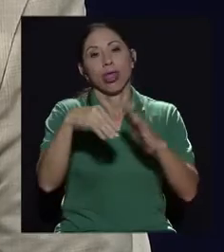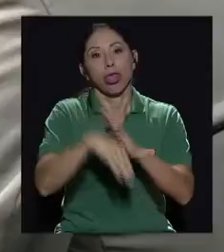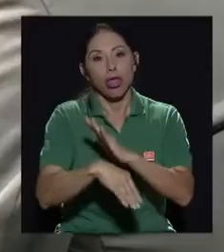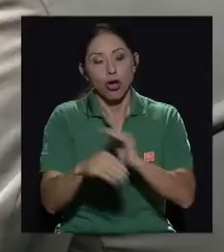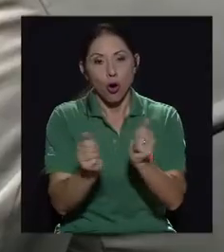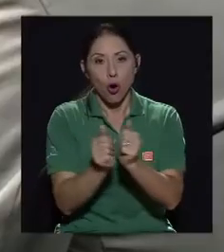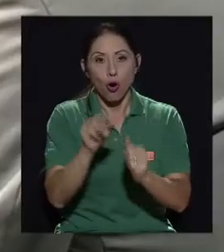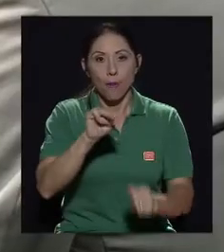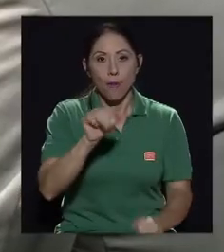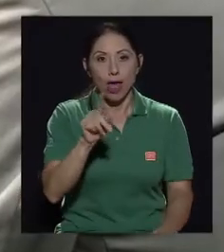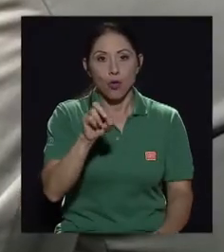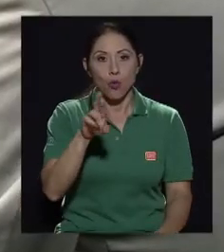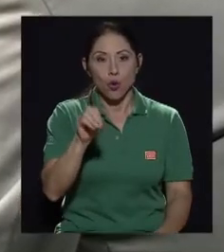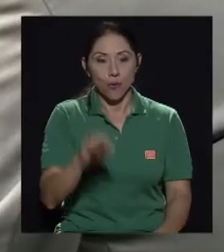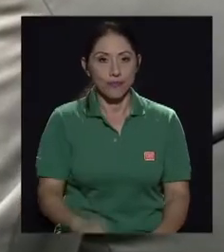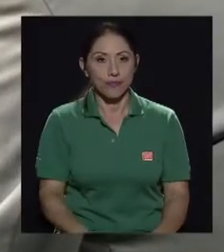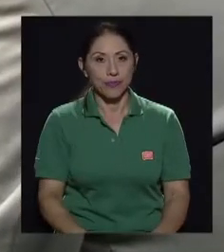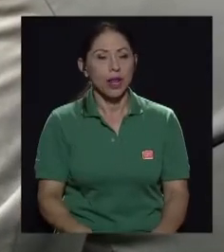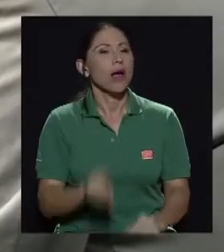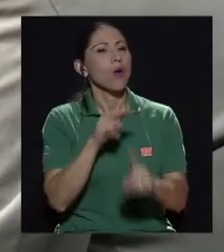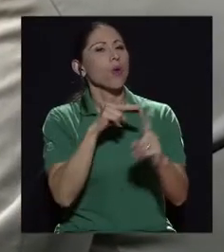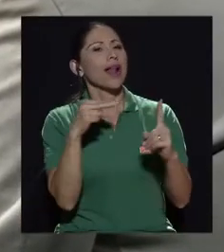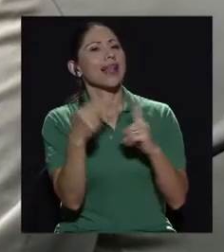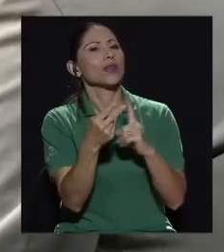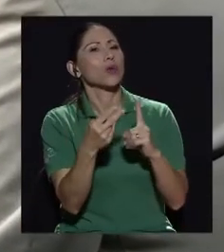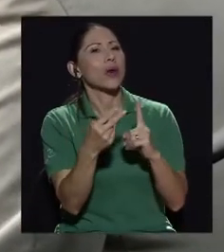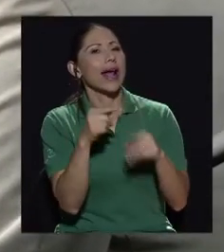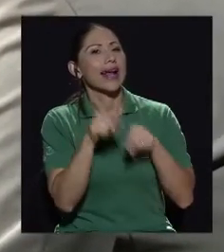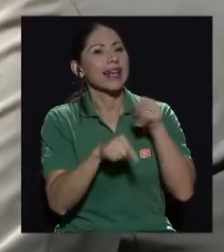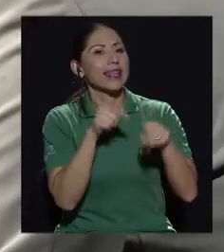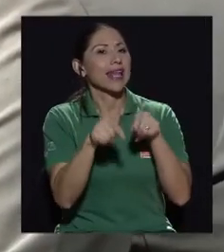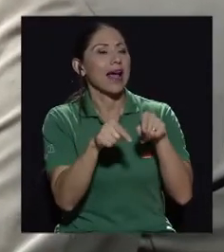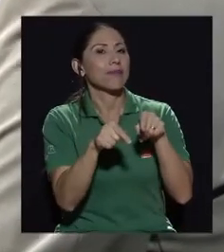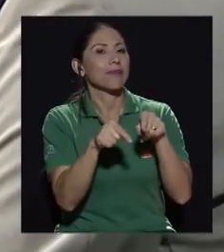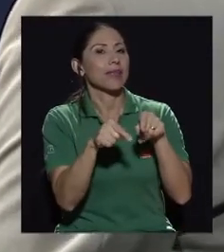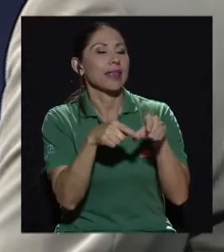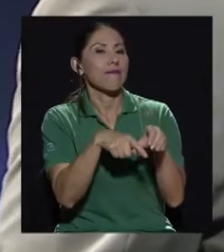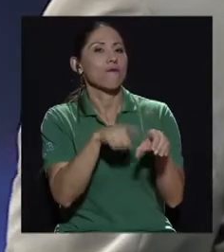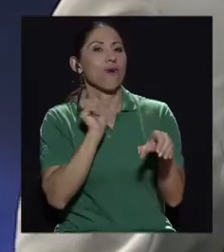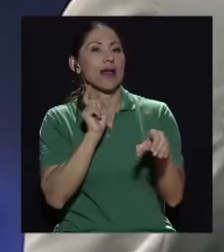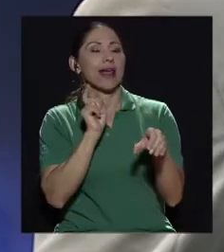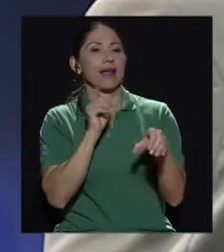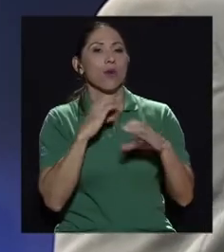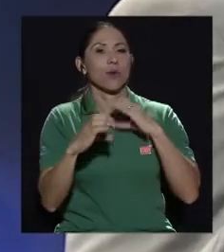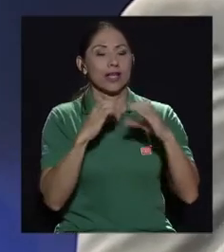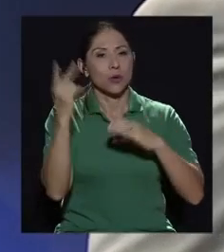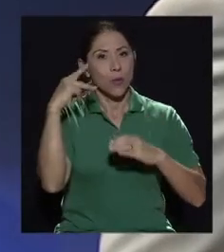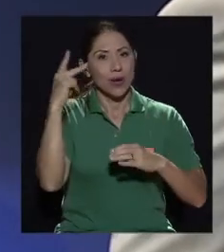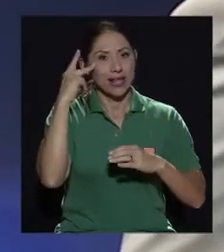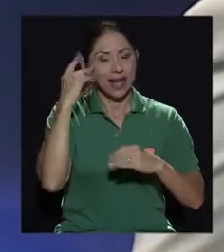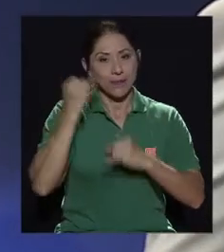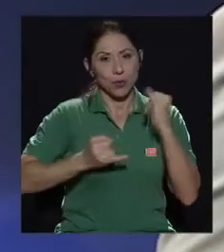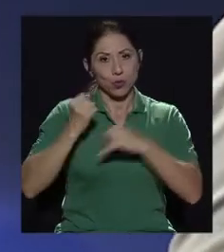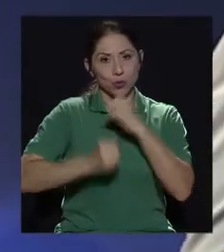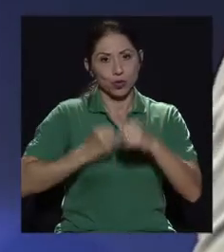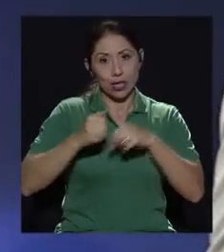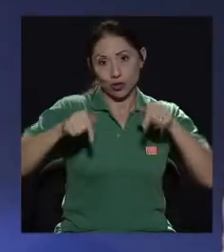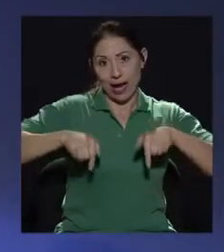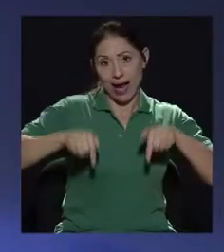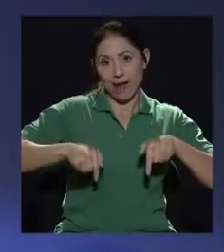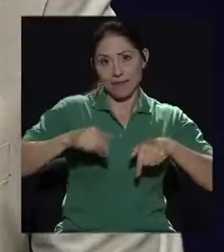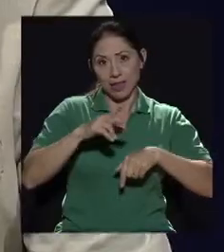como como hace una lectura crítica desde fuera de la comunicación política que hemos tenido en los últimos años acá en nuestro